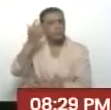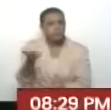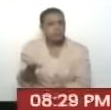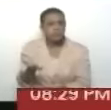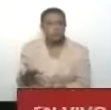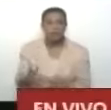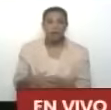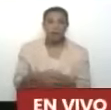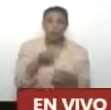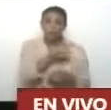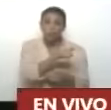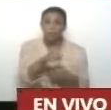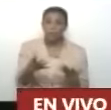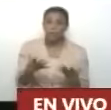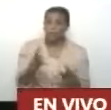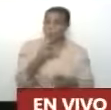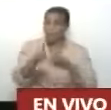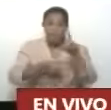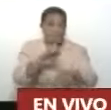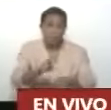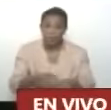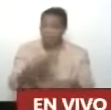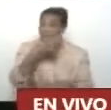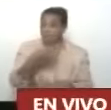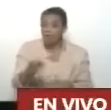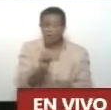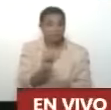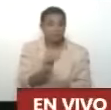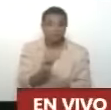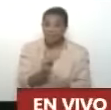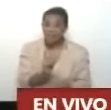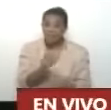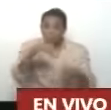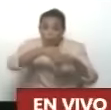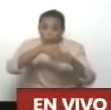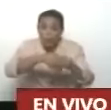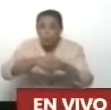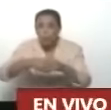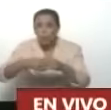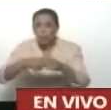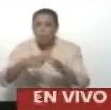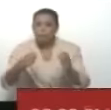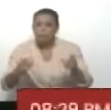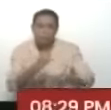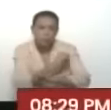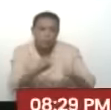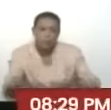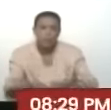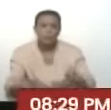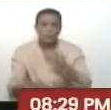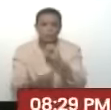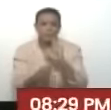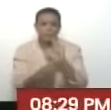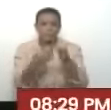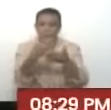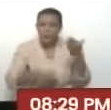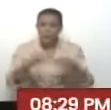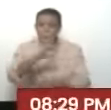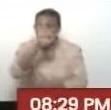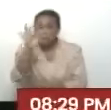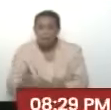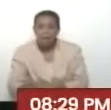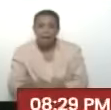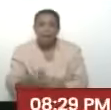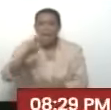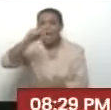porque no era un referendo sencillo. Y si usted revisa los votos nulos, el porcentaje de votos nulos es bajísimo para una elección